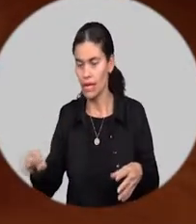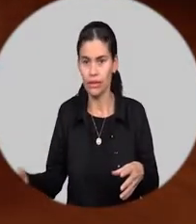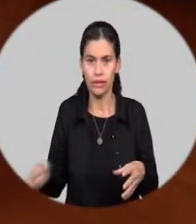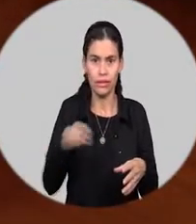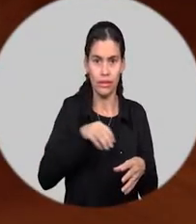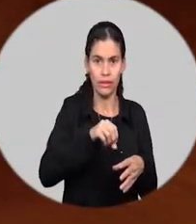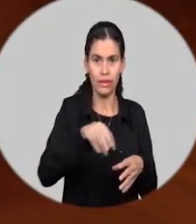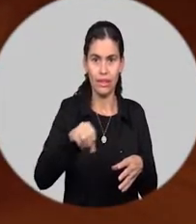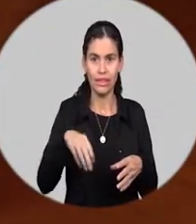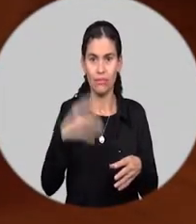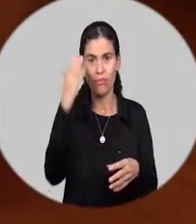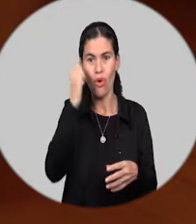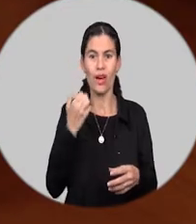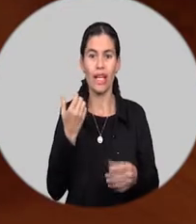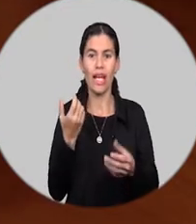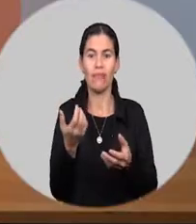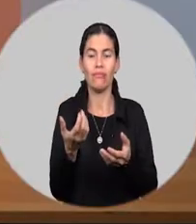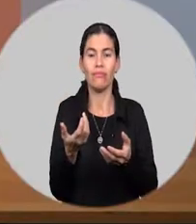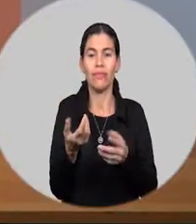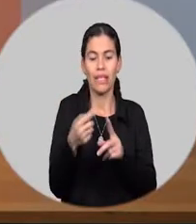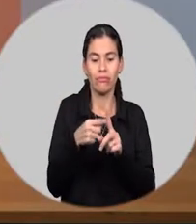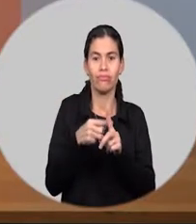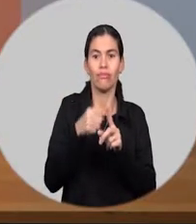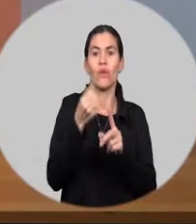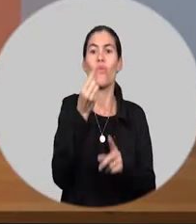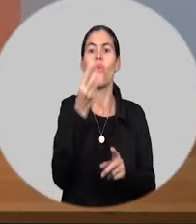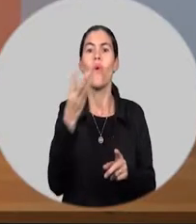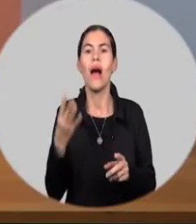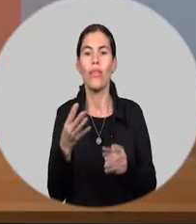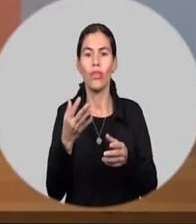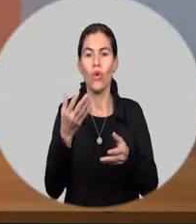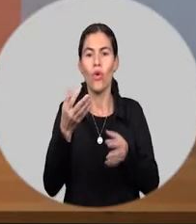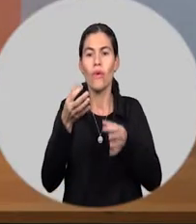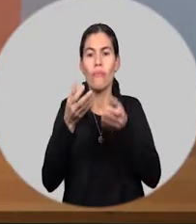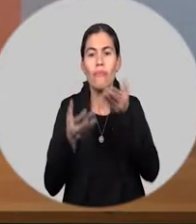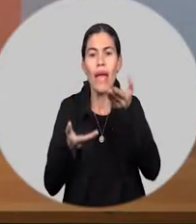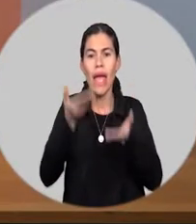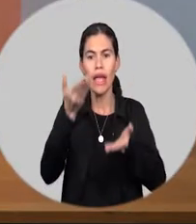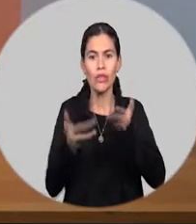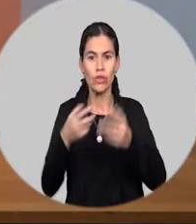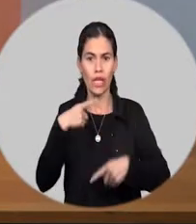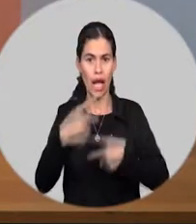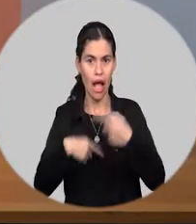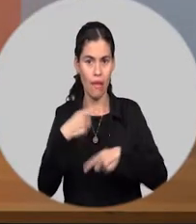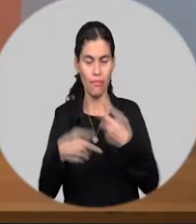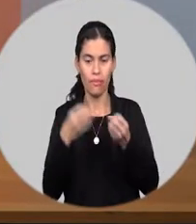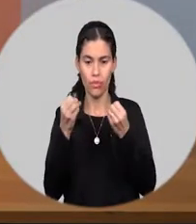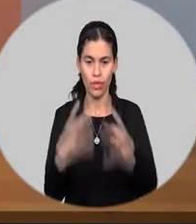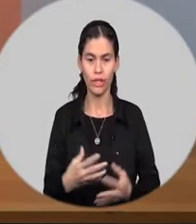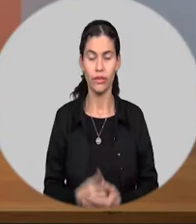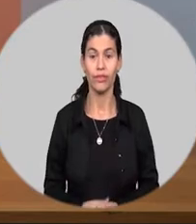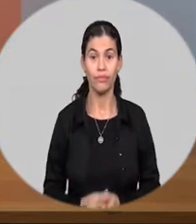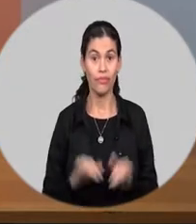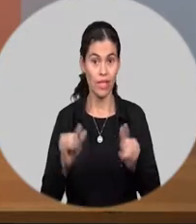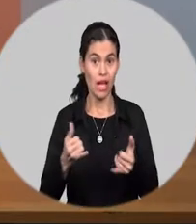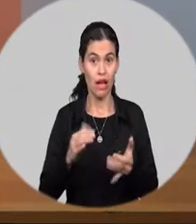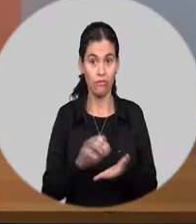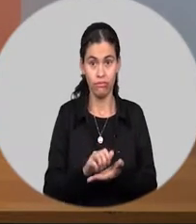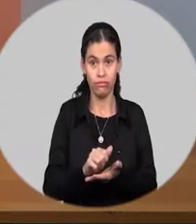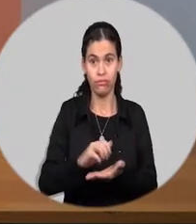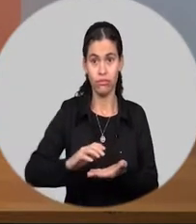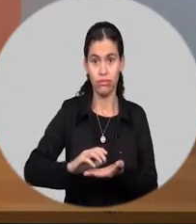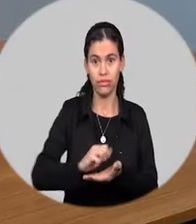varía la receta. Acá obtenemos una masa homogénea y, así como